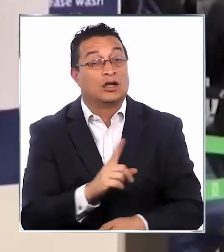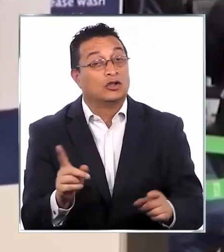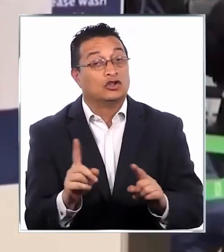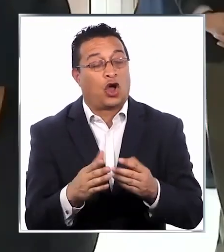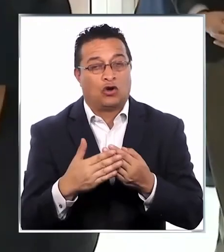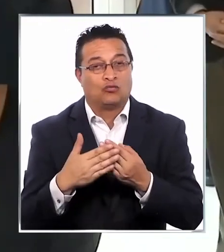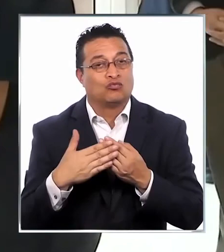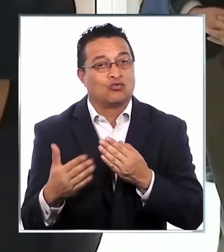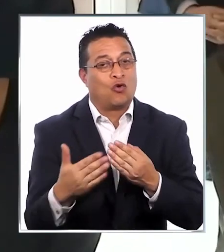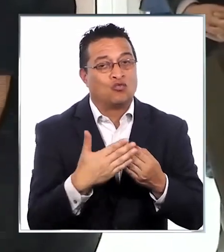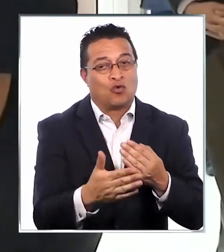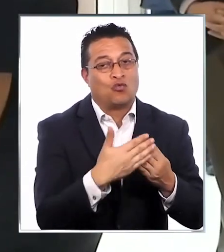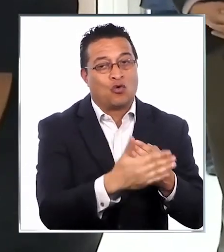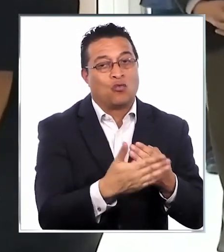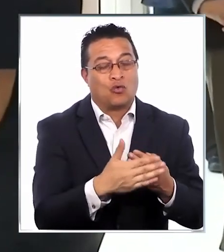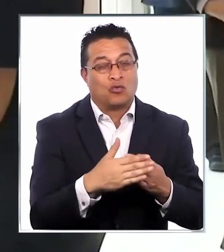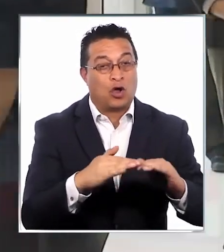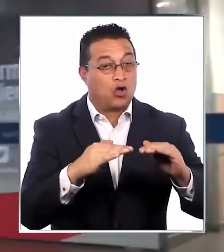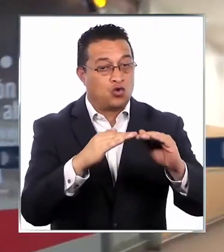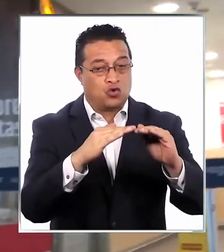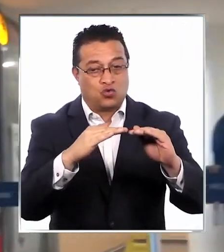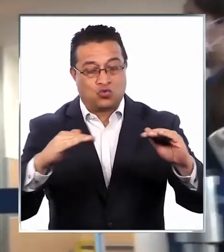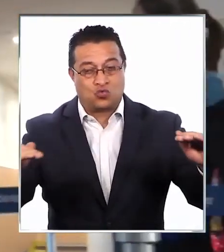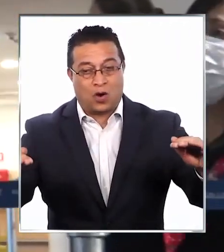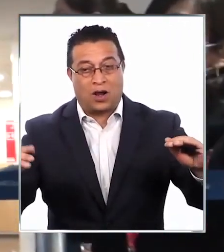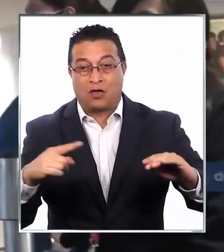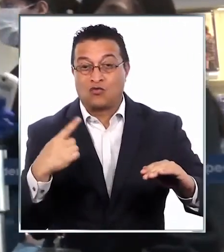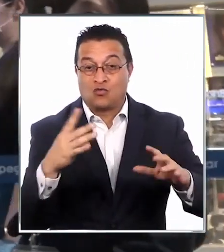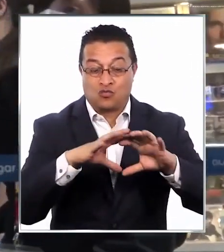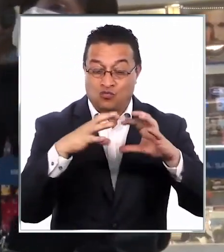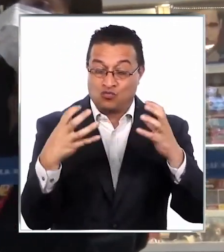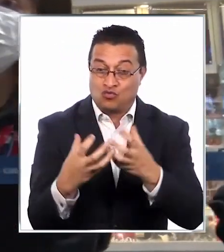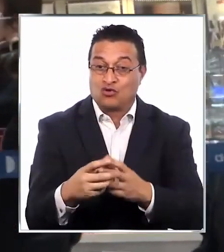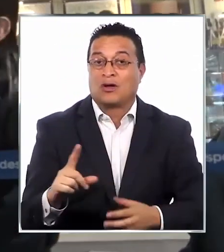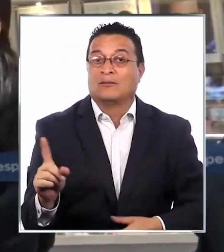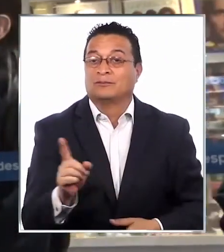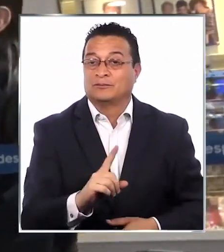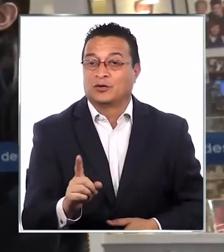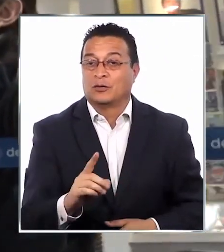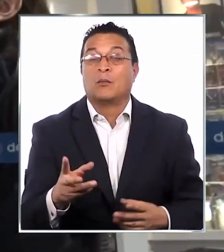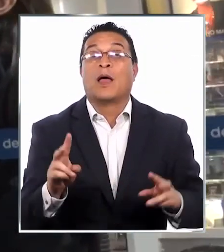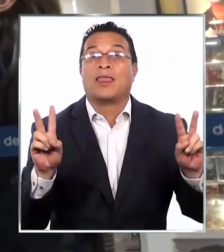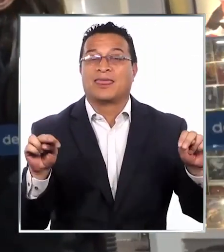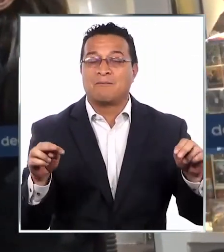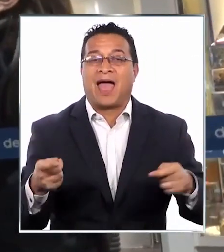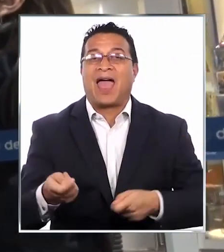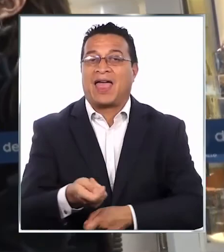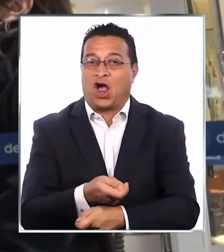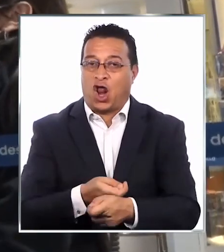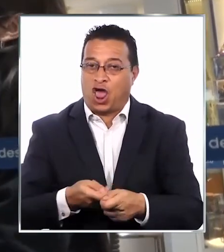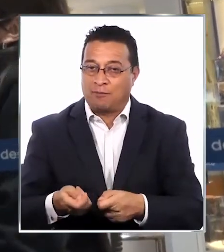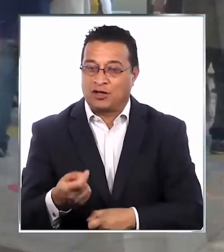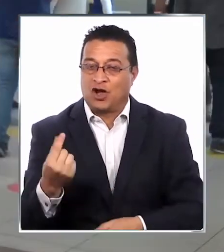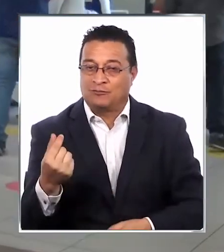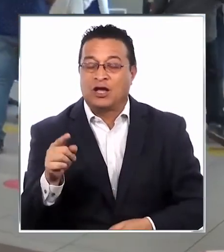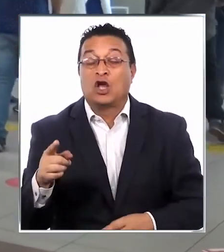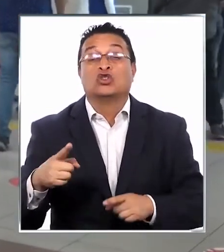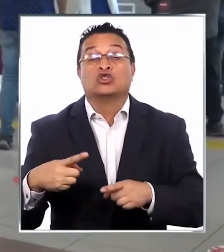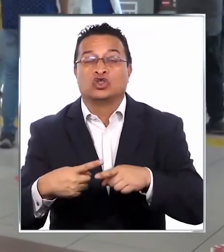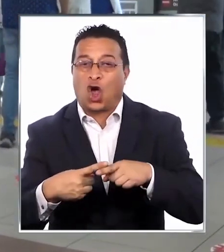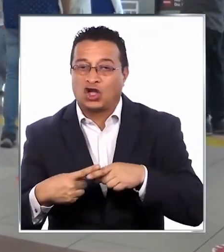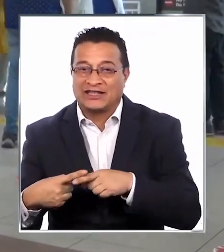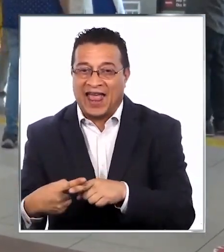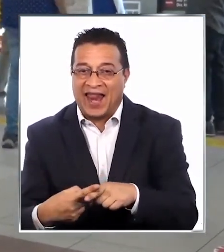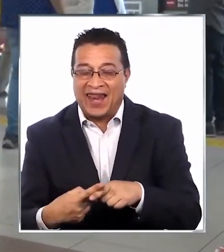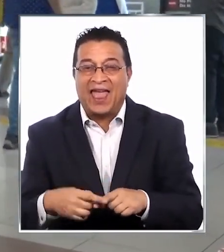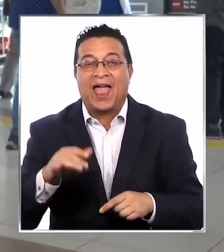no han sido distribuidas homogéneamente a lo largo de todo el mundo por razones económicas, por razones